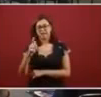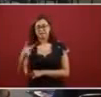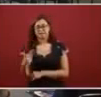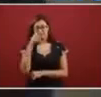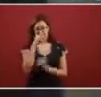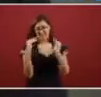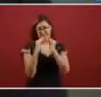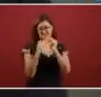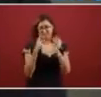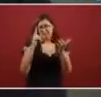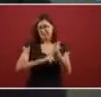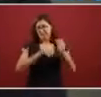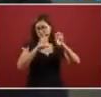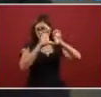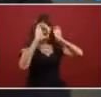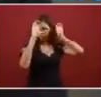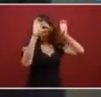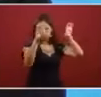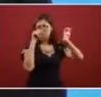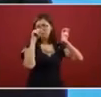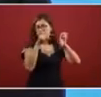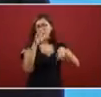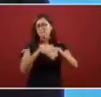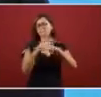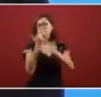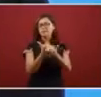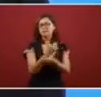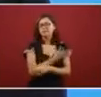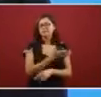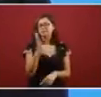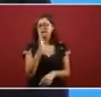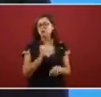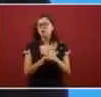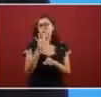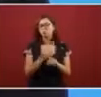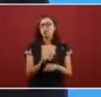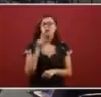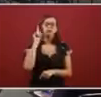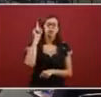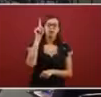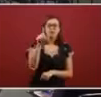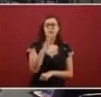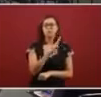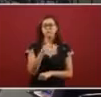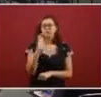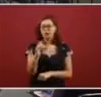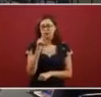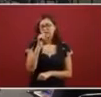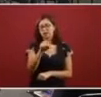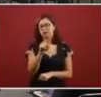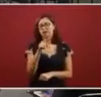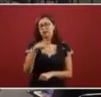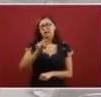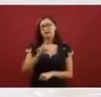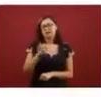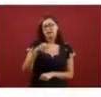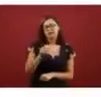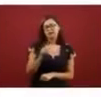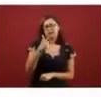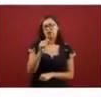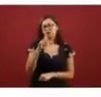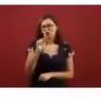estacionarios. El precio más alto con el margen más alto lo encontramos en Mexicali, Baja California, Quino Gas del Noreste,